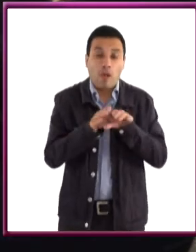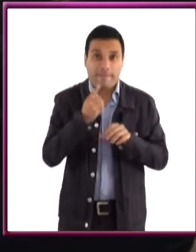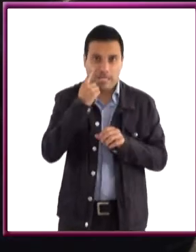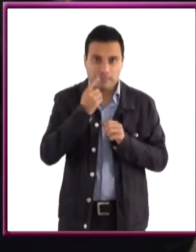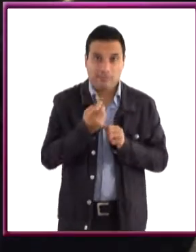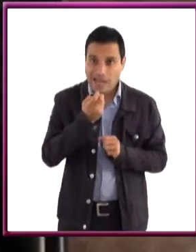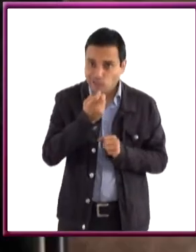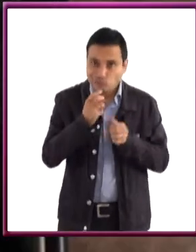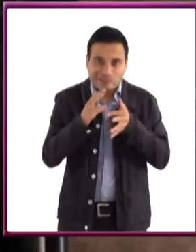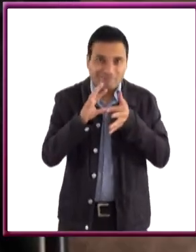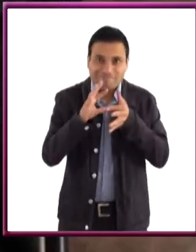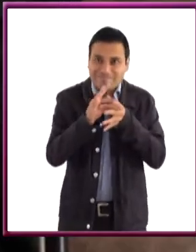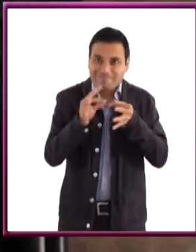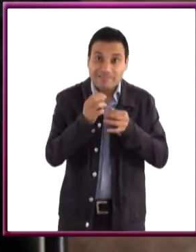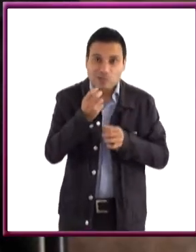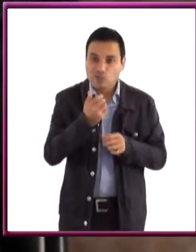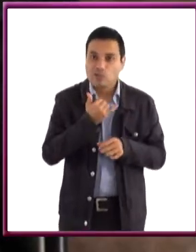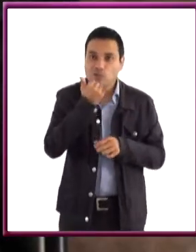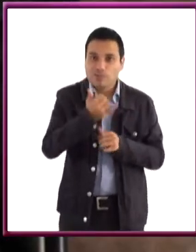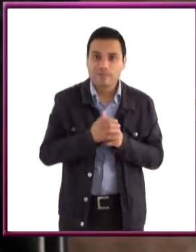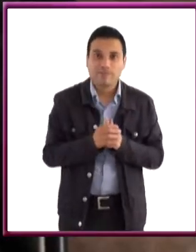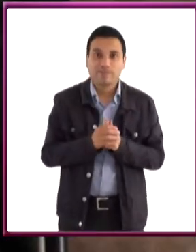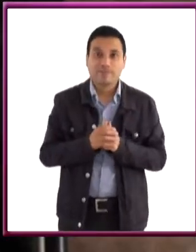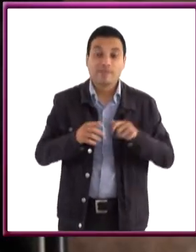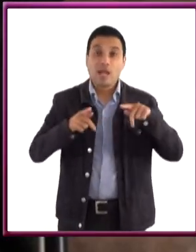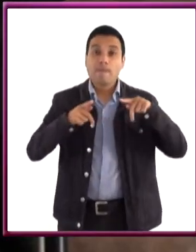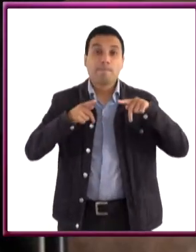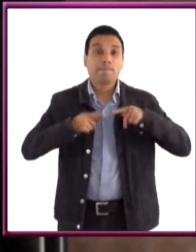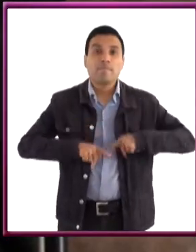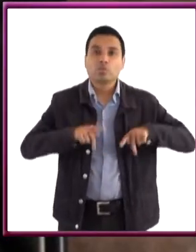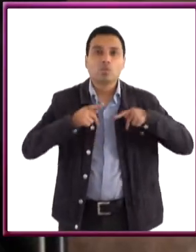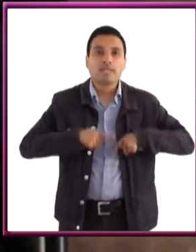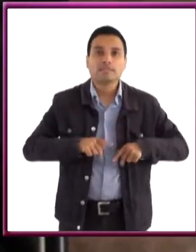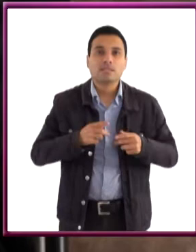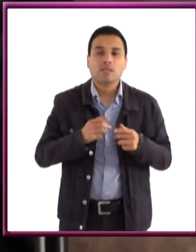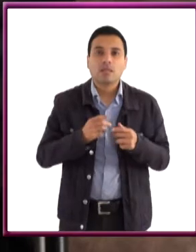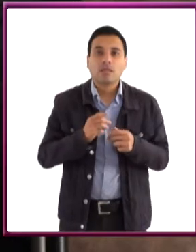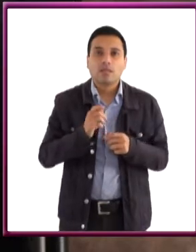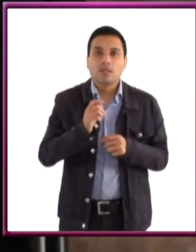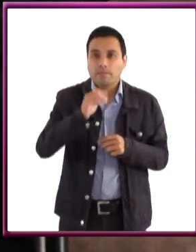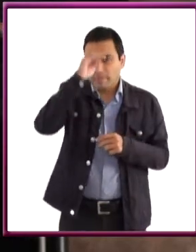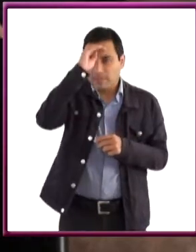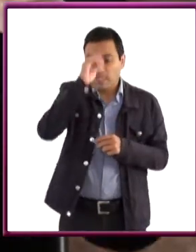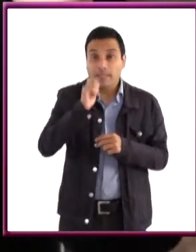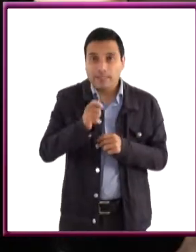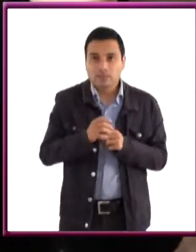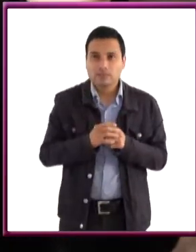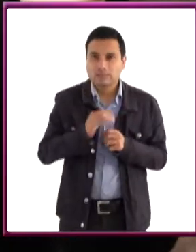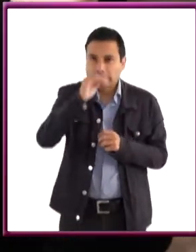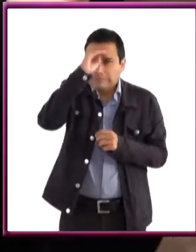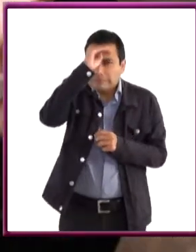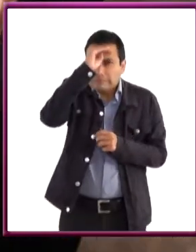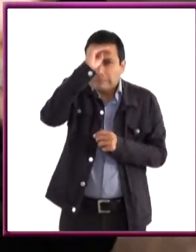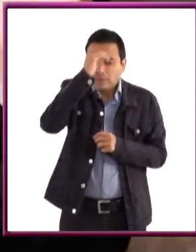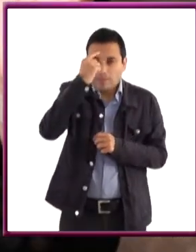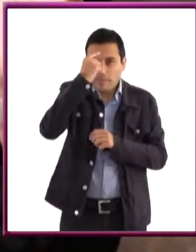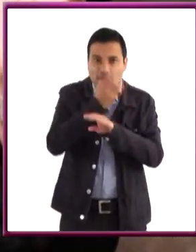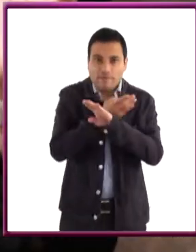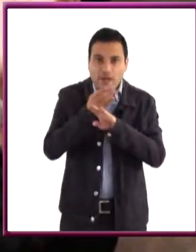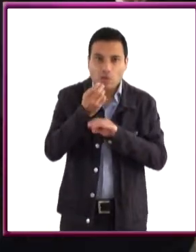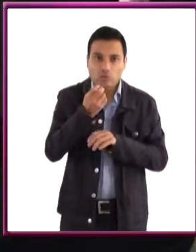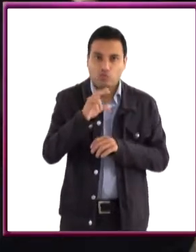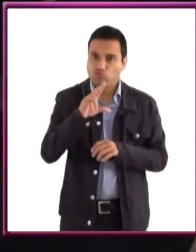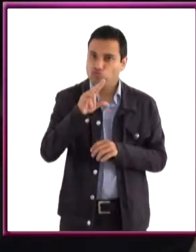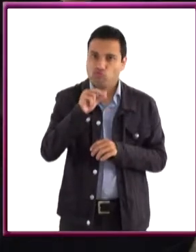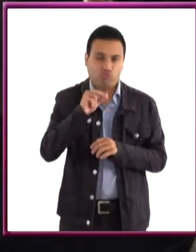fíjate, Paula, que justo esa es otra concepción errónea, que meditar es como poner la mente en blanco. Esa es una concepción